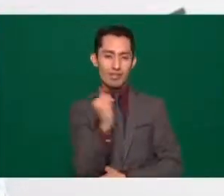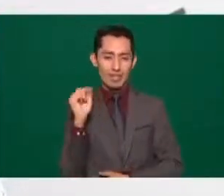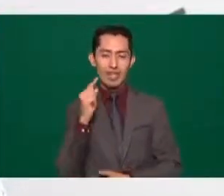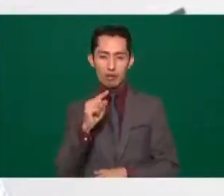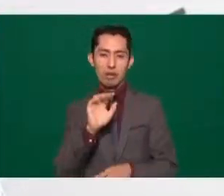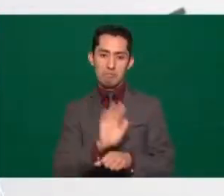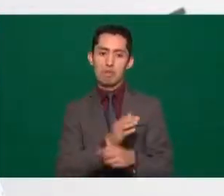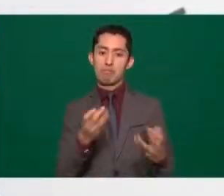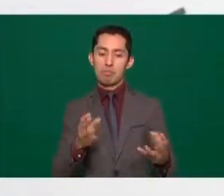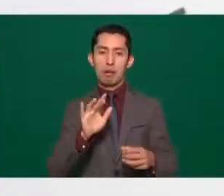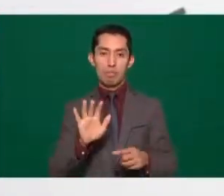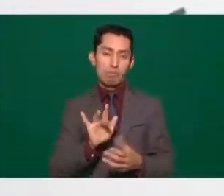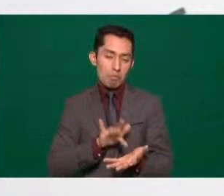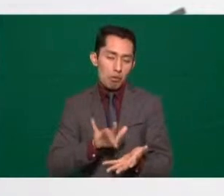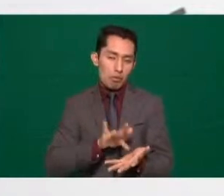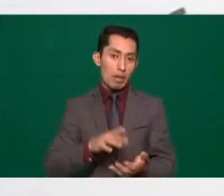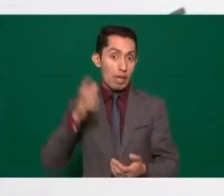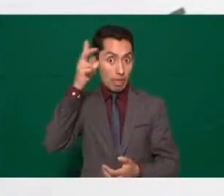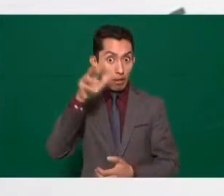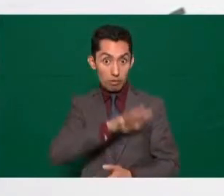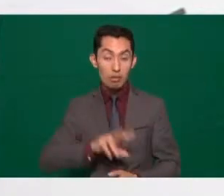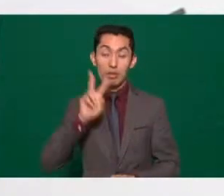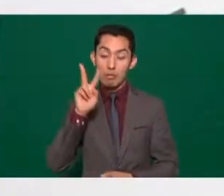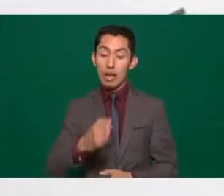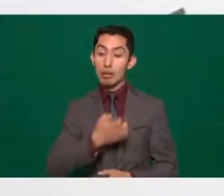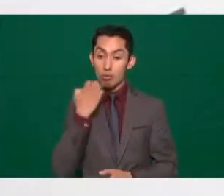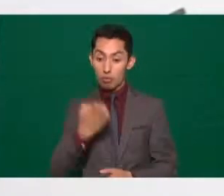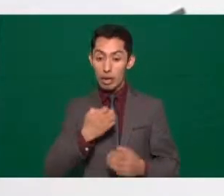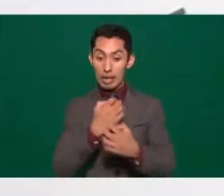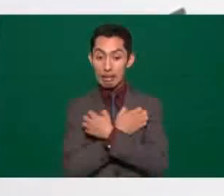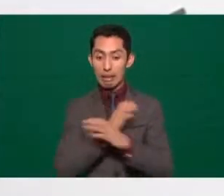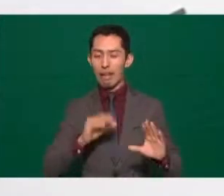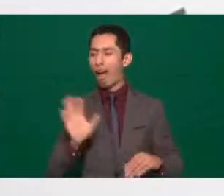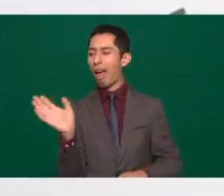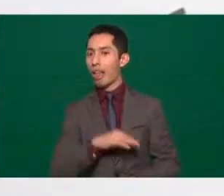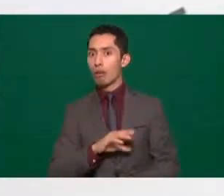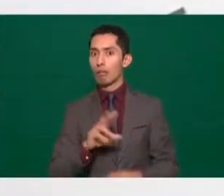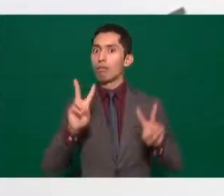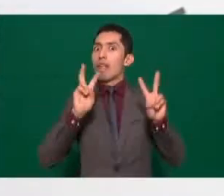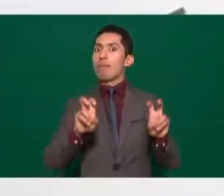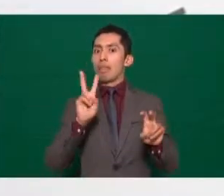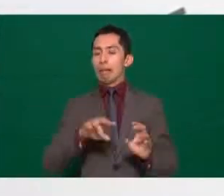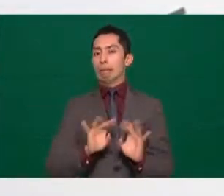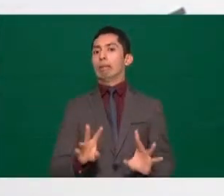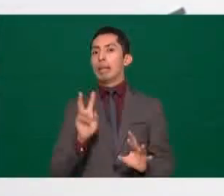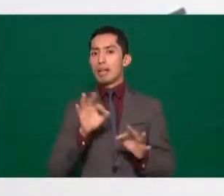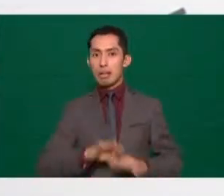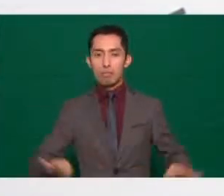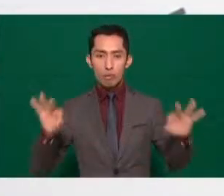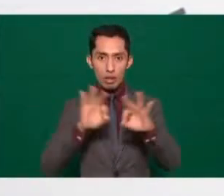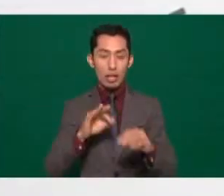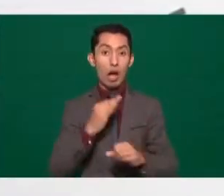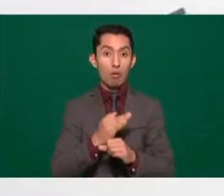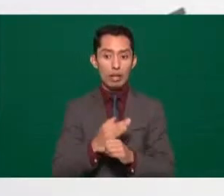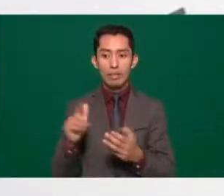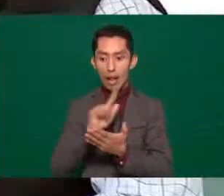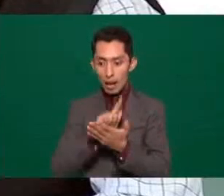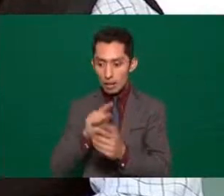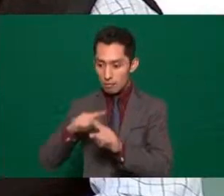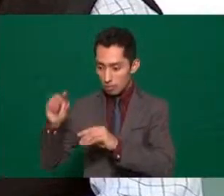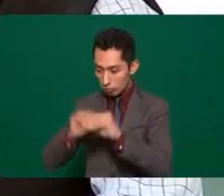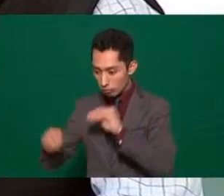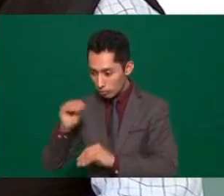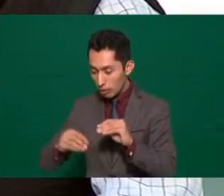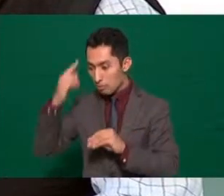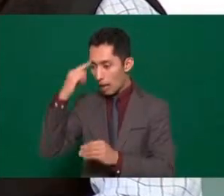Hidalgo, la educación ha sido un eje fundamental, por lo que nos hemos planteado un escenario donde el desarrollo de políticas públicas tenga